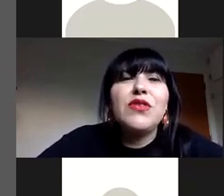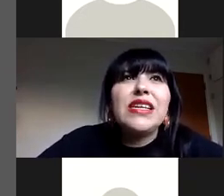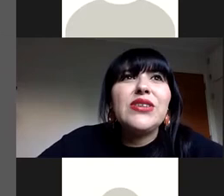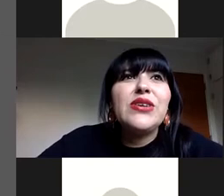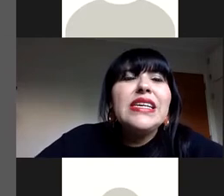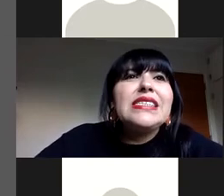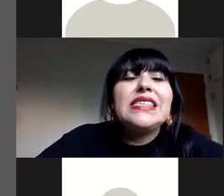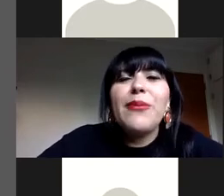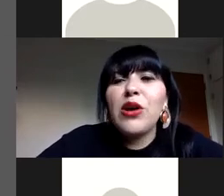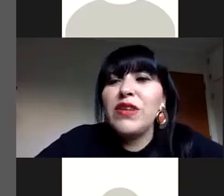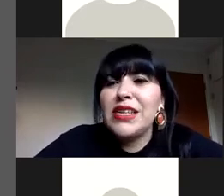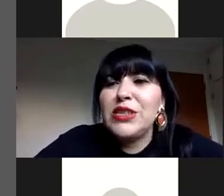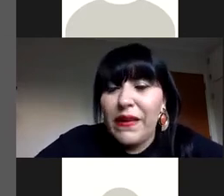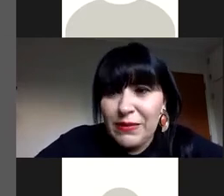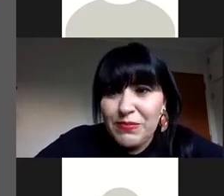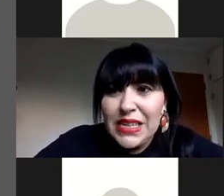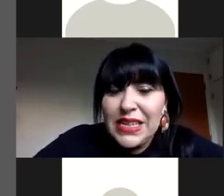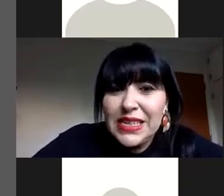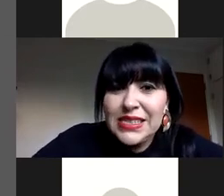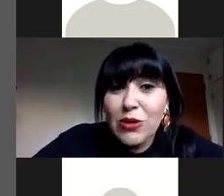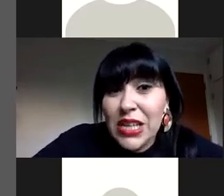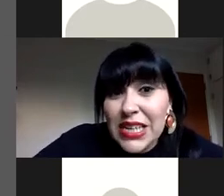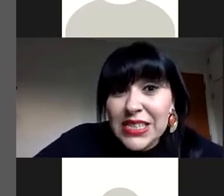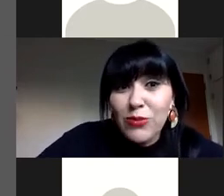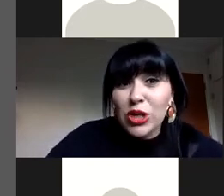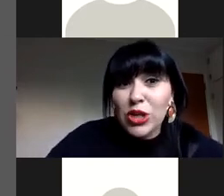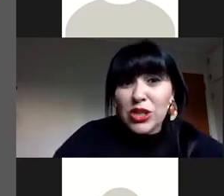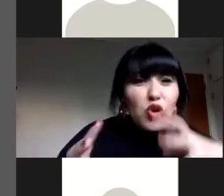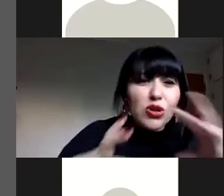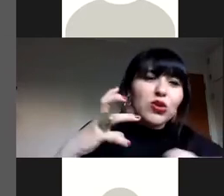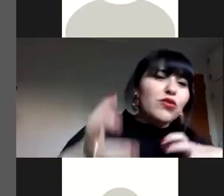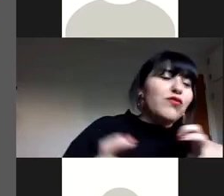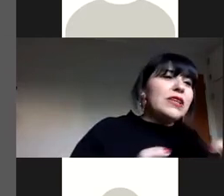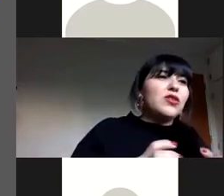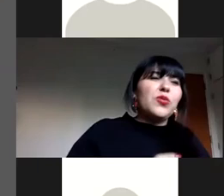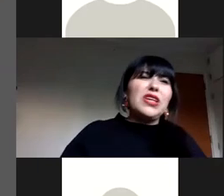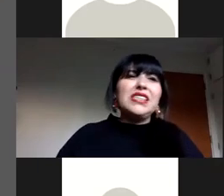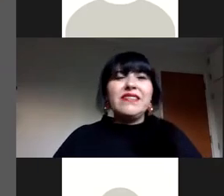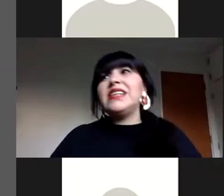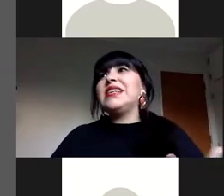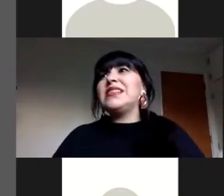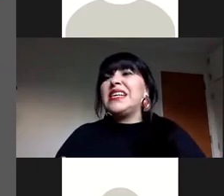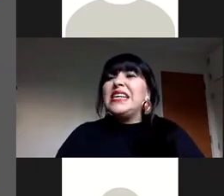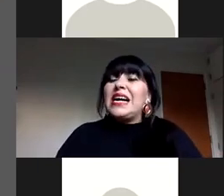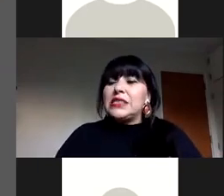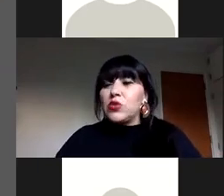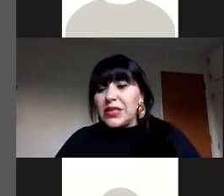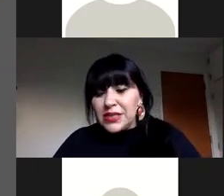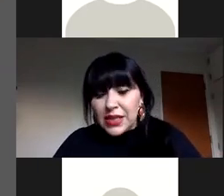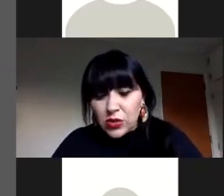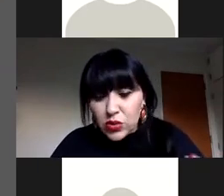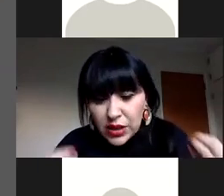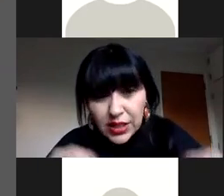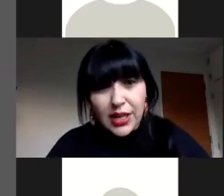estamos viviendo, que se llama COVID-19? ¿Se acuerdan que decíamos que todos estos conflictos nos podrían llevar a que se acentuaran